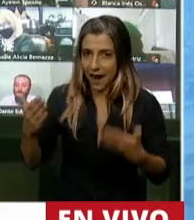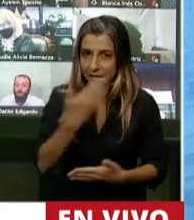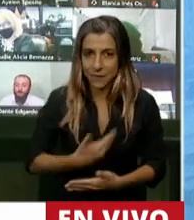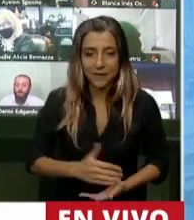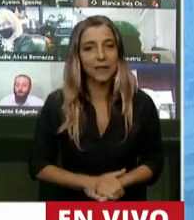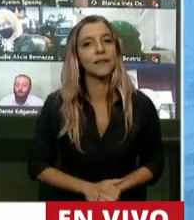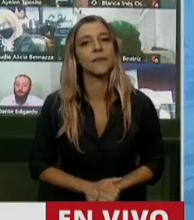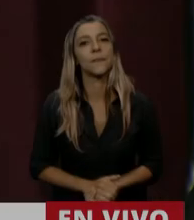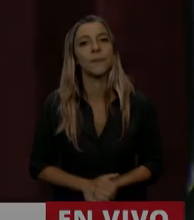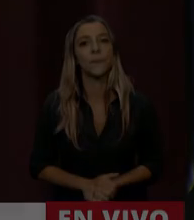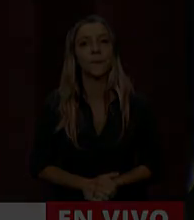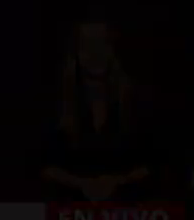Gracias, diputada.